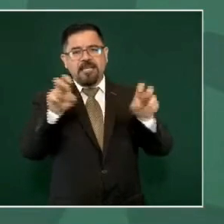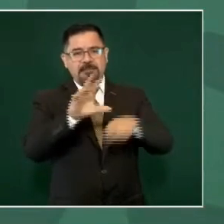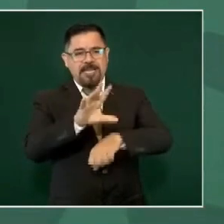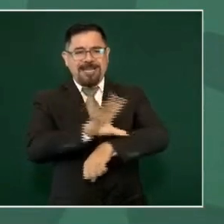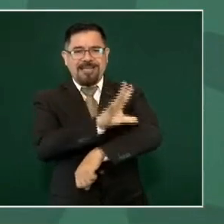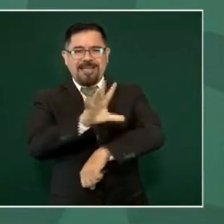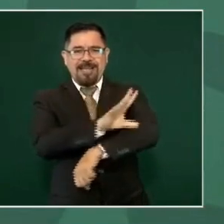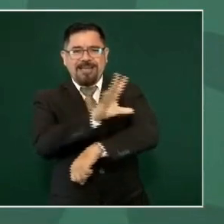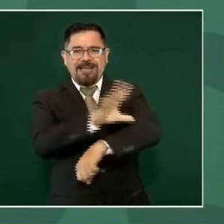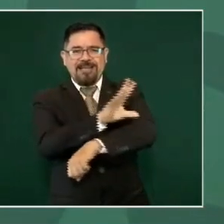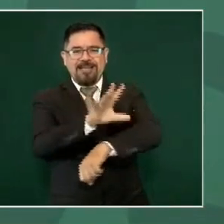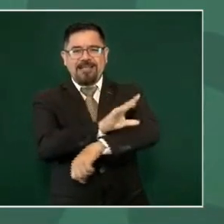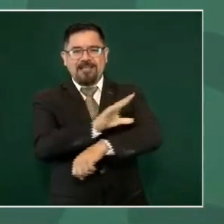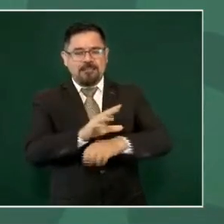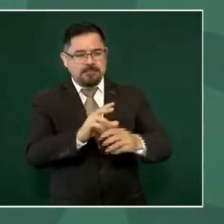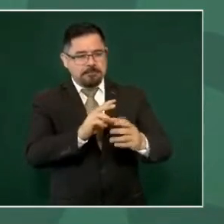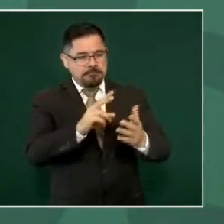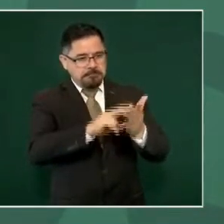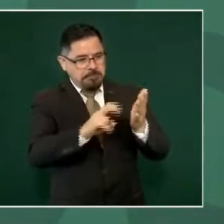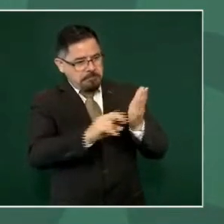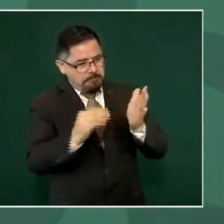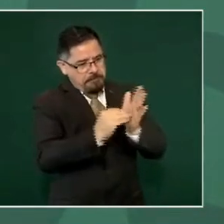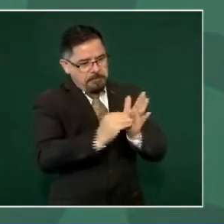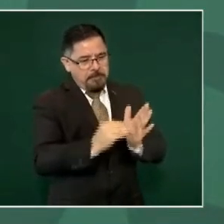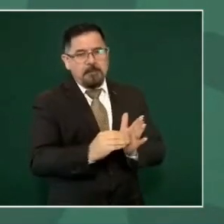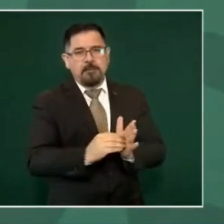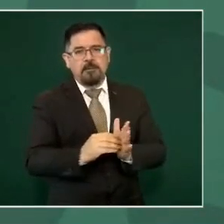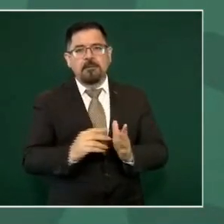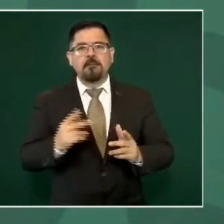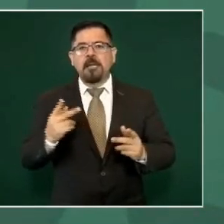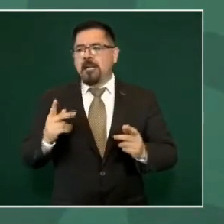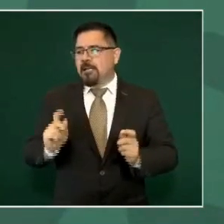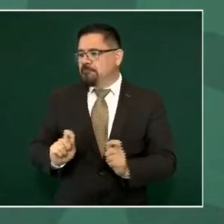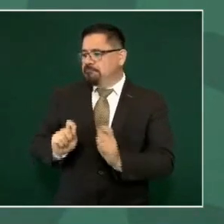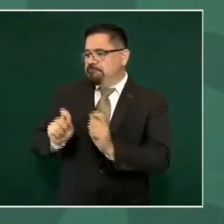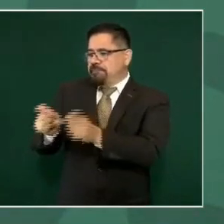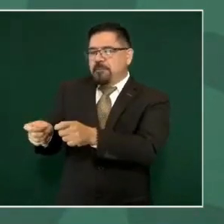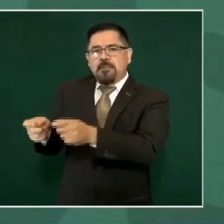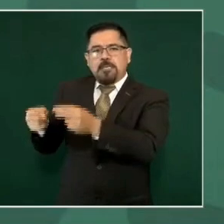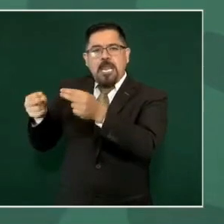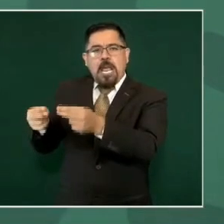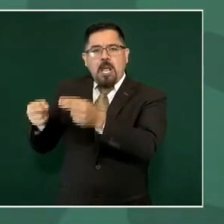que fue la entrega a particulares de contratos,